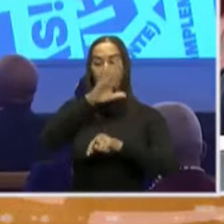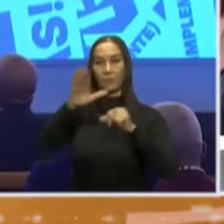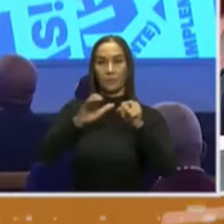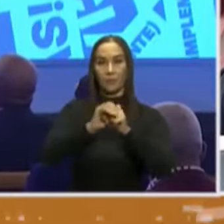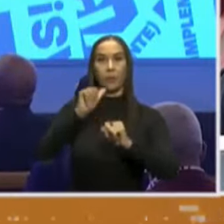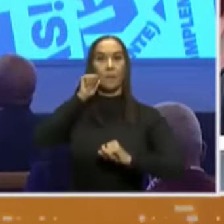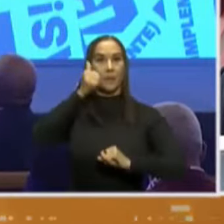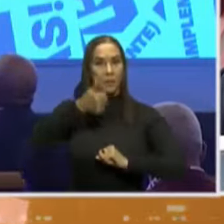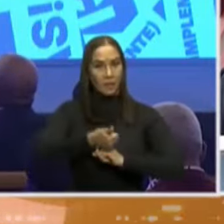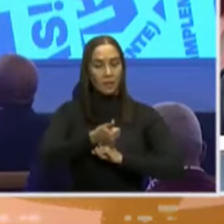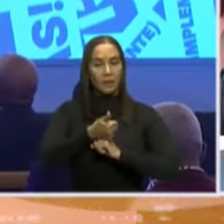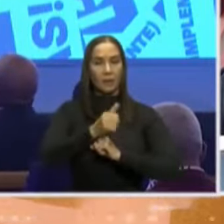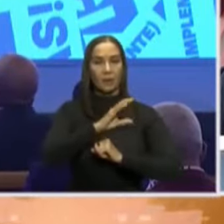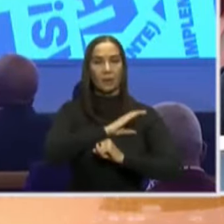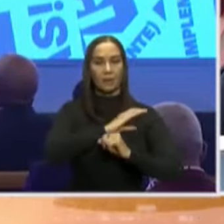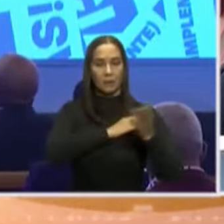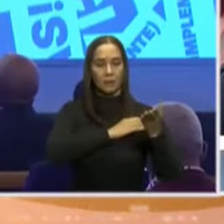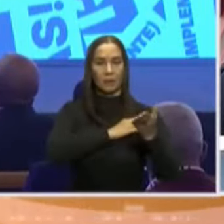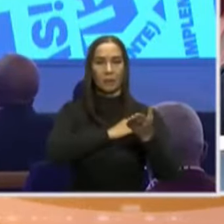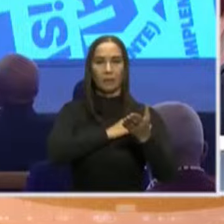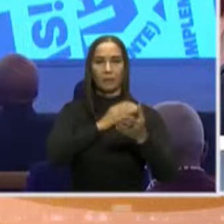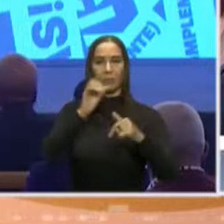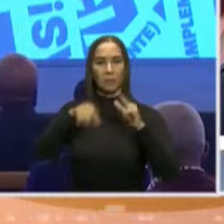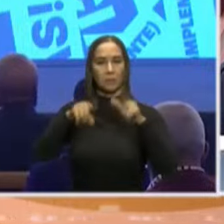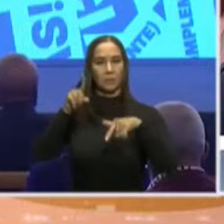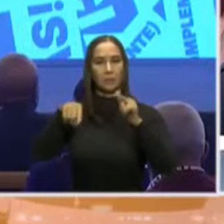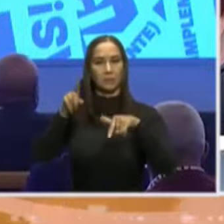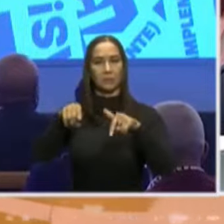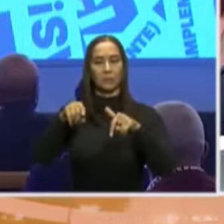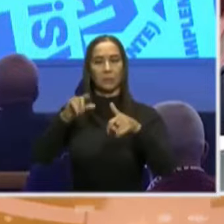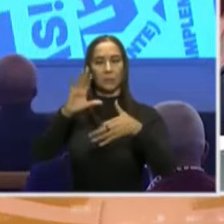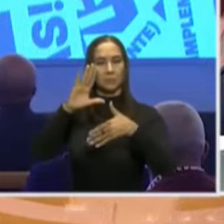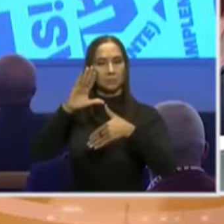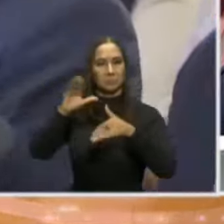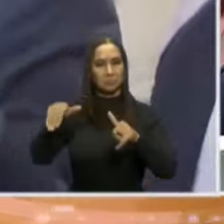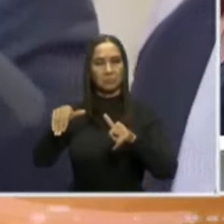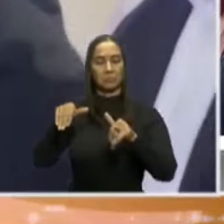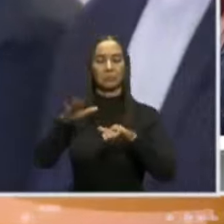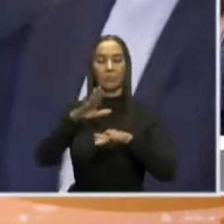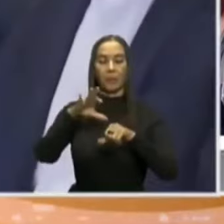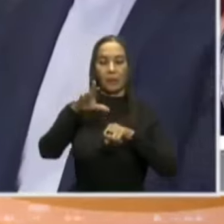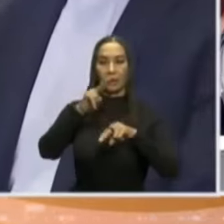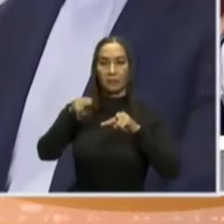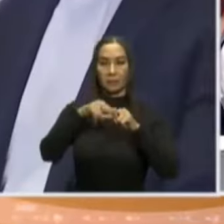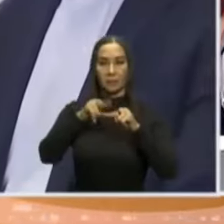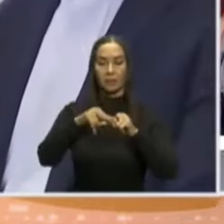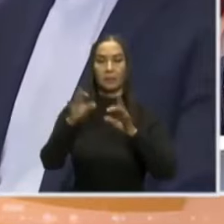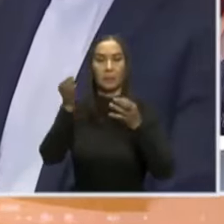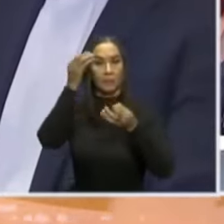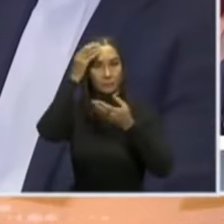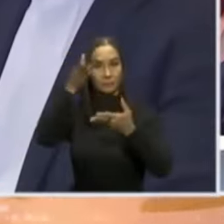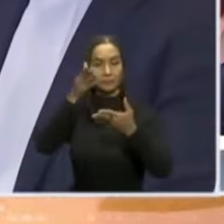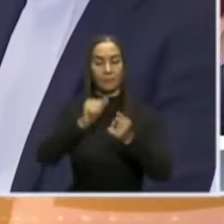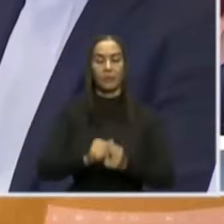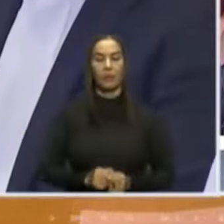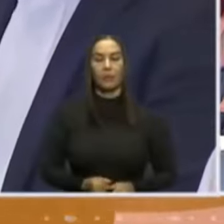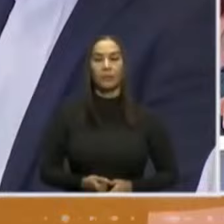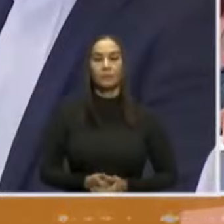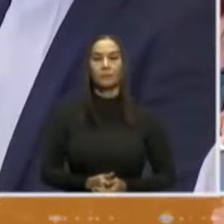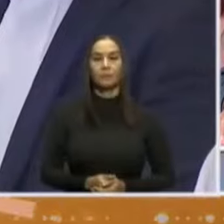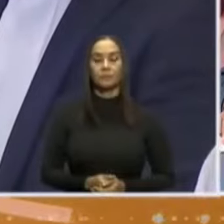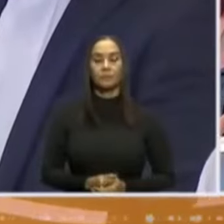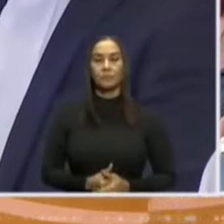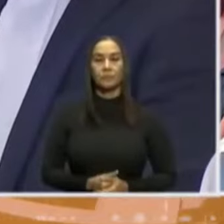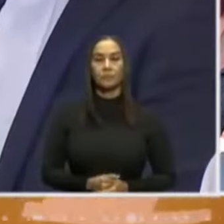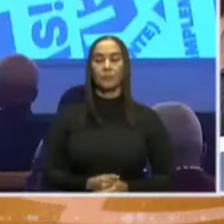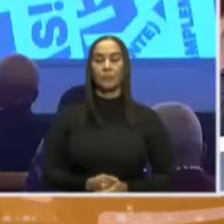un estadista no se fue a lo particular ni se puso a a a caravane triunfo desde el punto de vista que ganó que